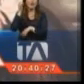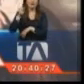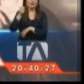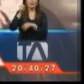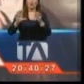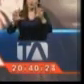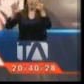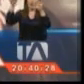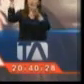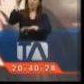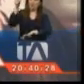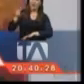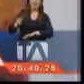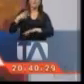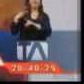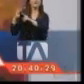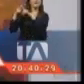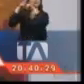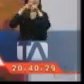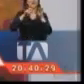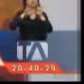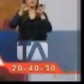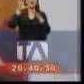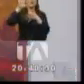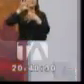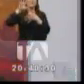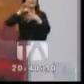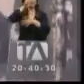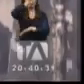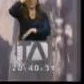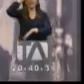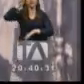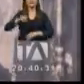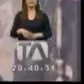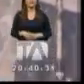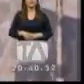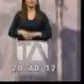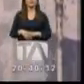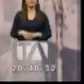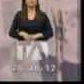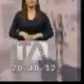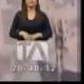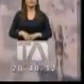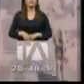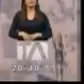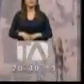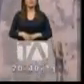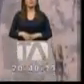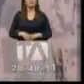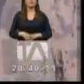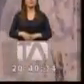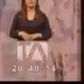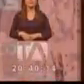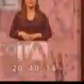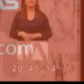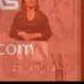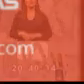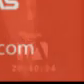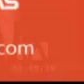de Vicente Albán, prestadas por el Museo de América de Madrid. En Quito, Paul Coello, 24 horas.